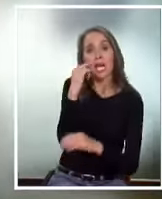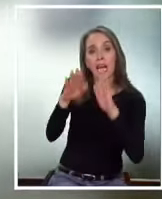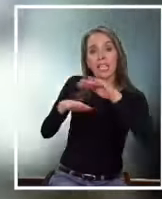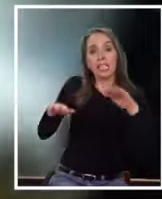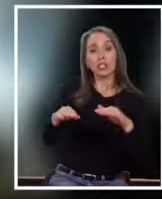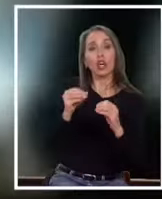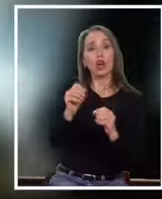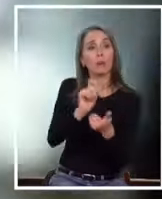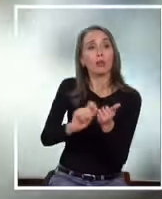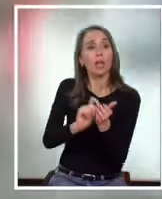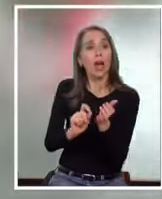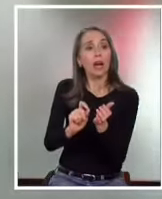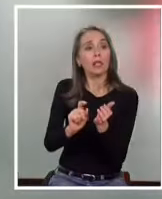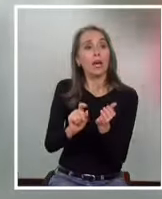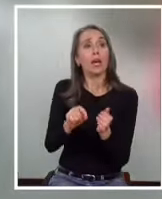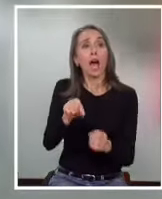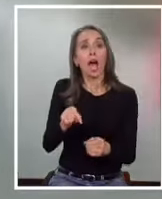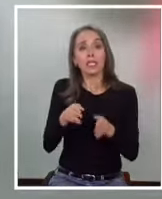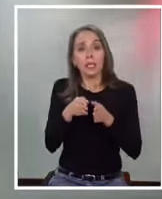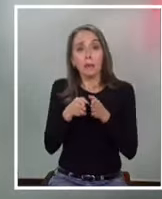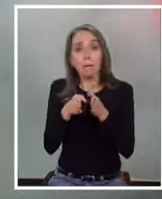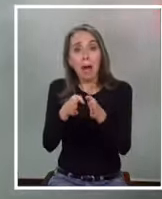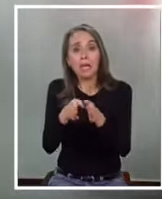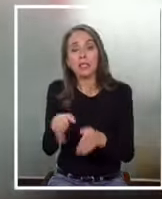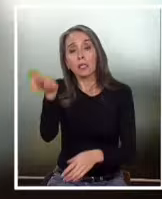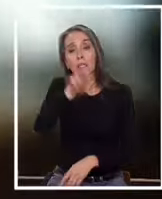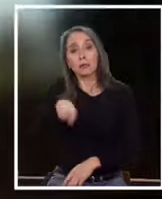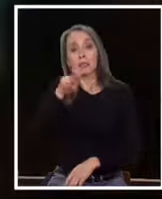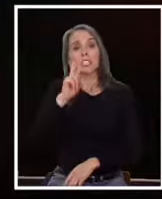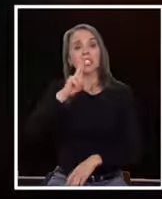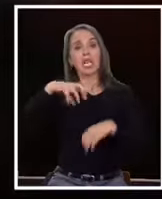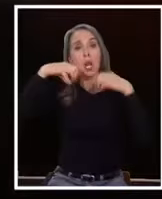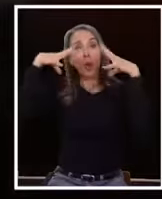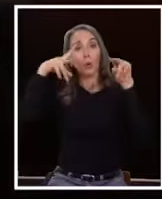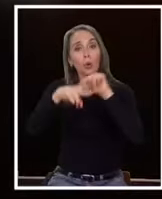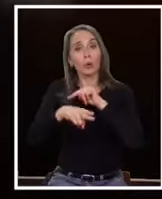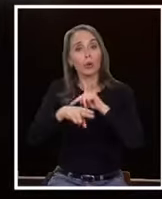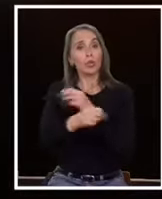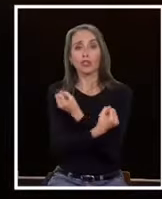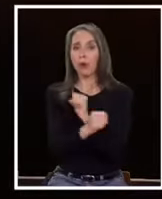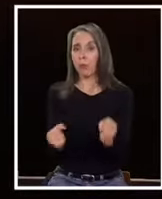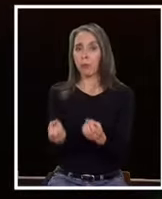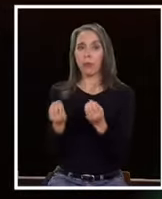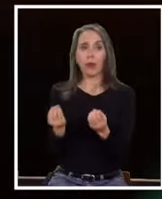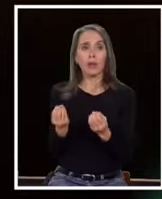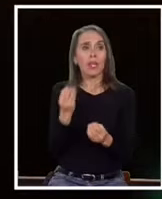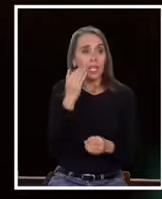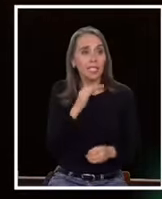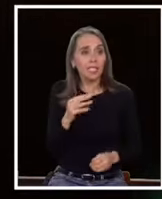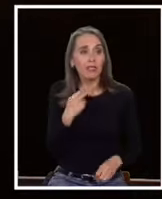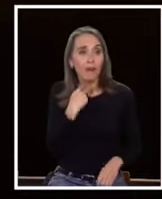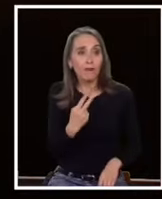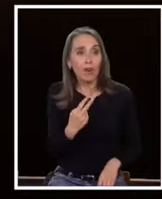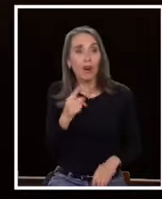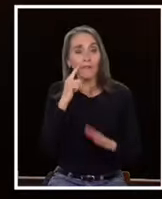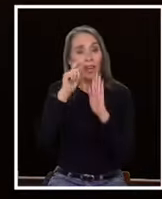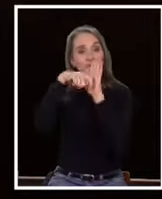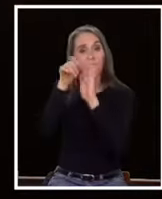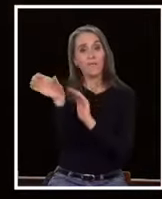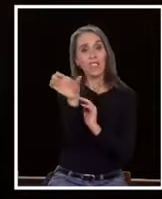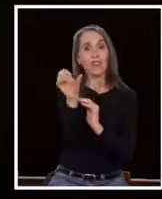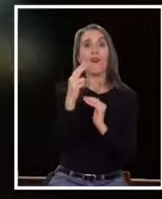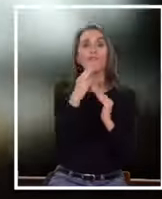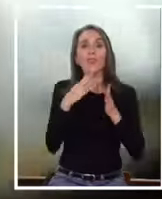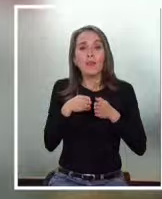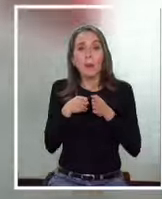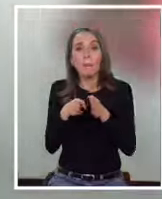con los cortes de luz reiterados aquí en Pasaje Plutón. Esto ya no puede suceder. Este video corresponde a